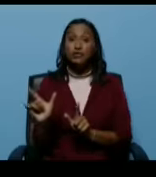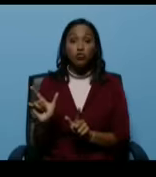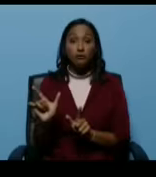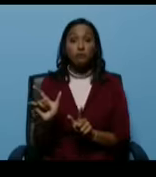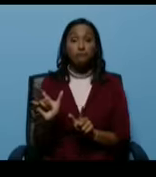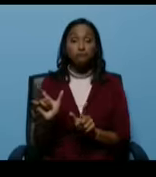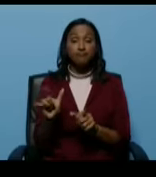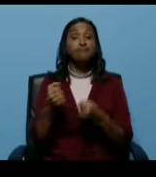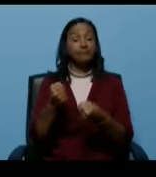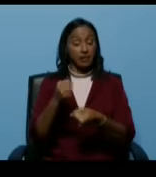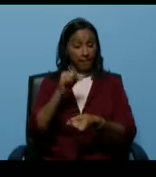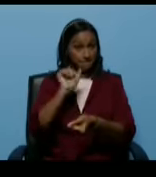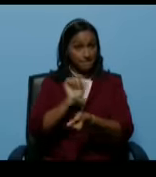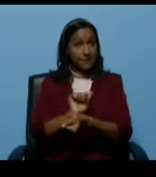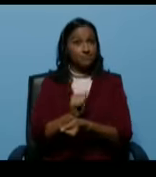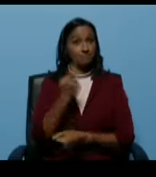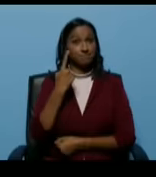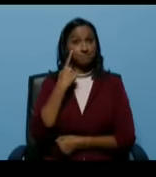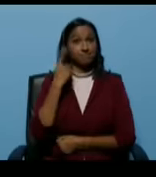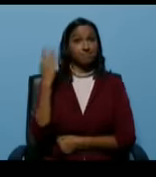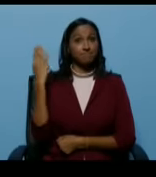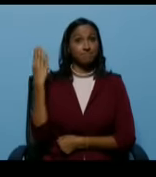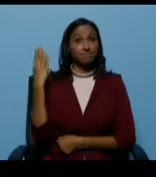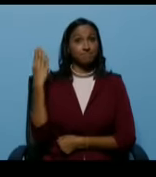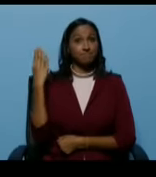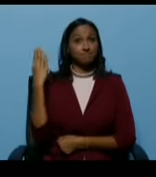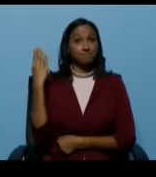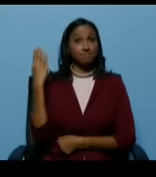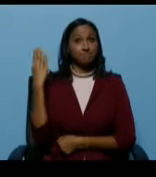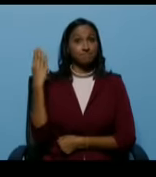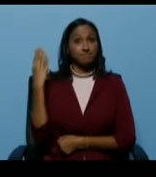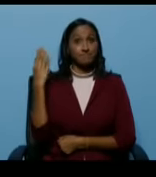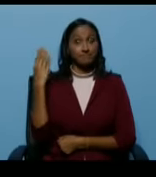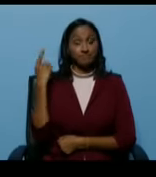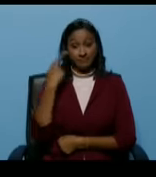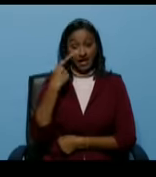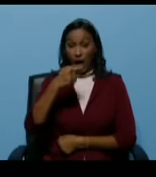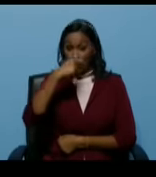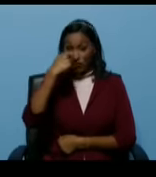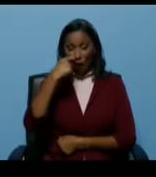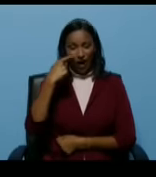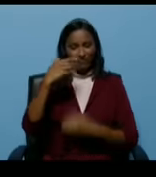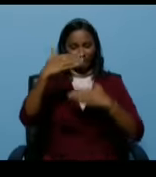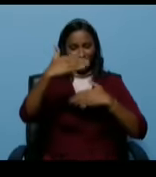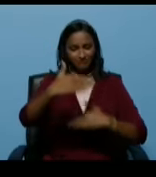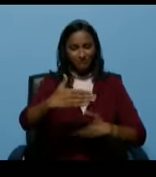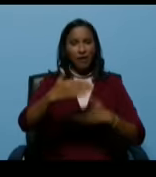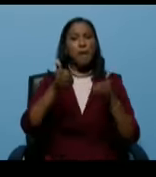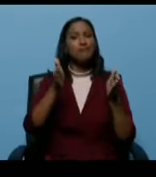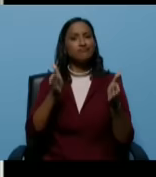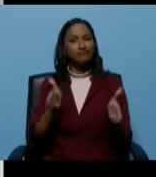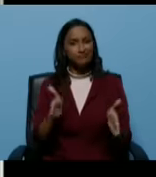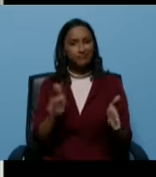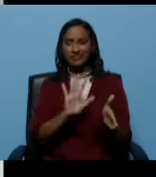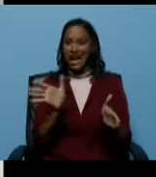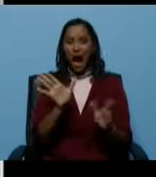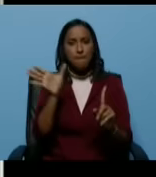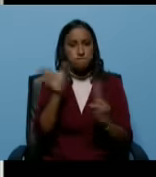Aquí podemos verlo. La droga, aquí puede verse ya incautada